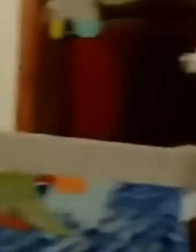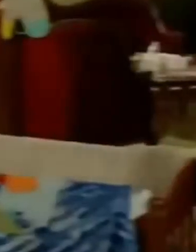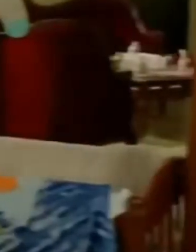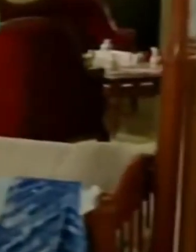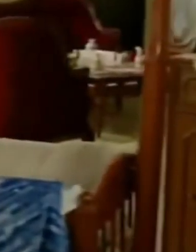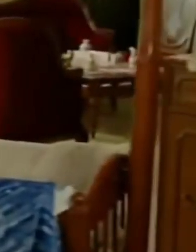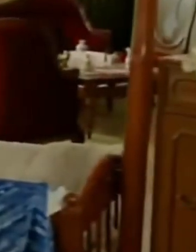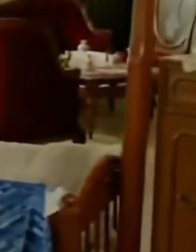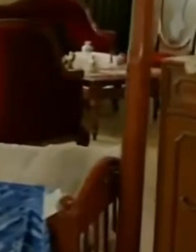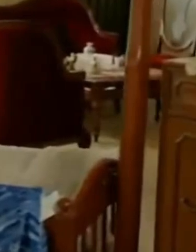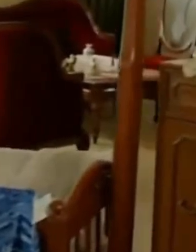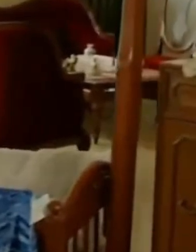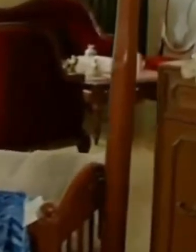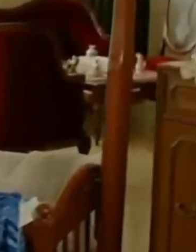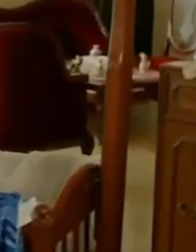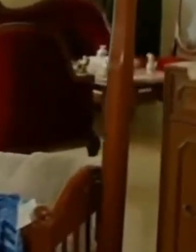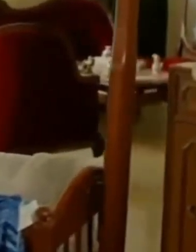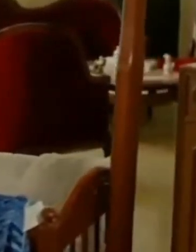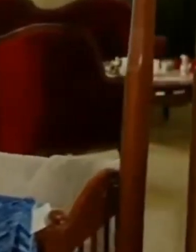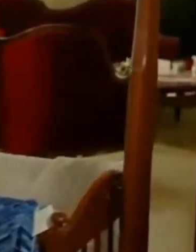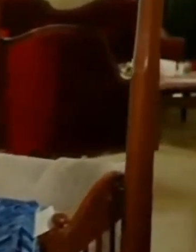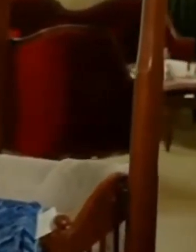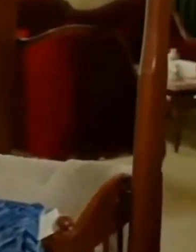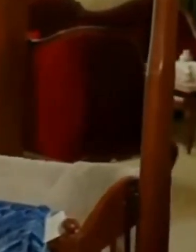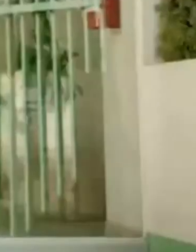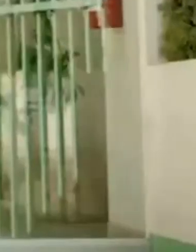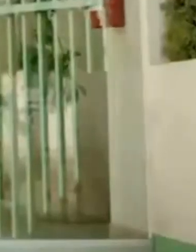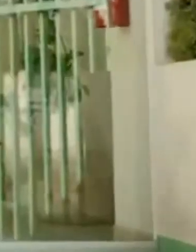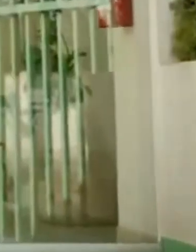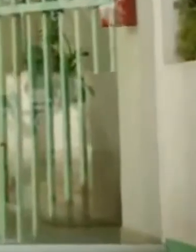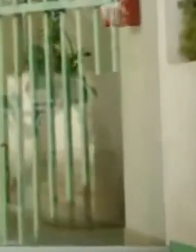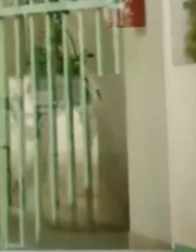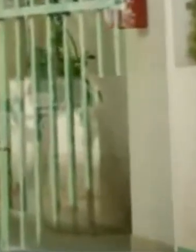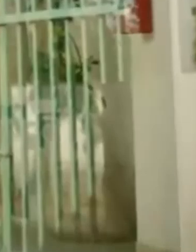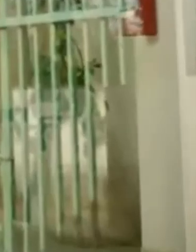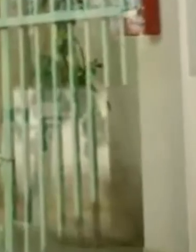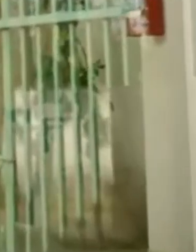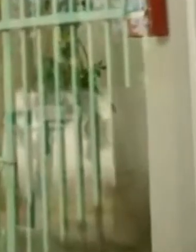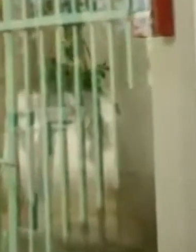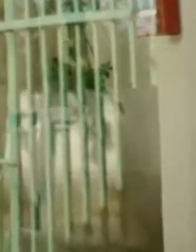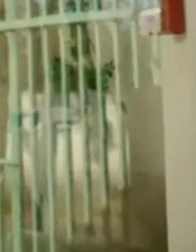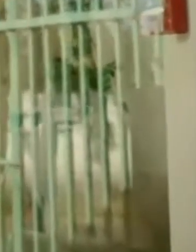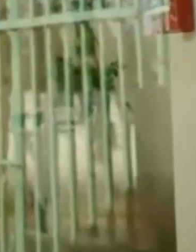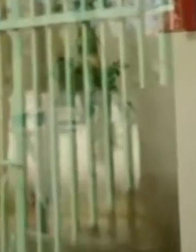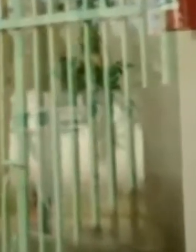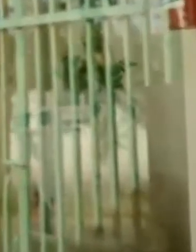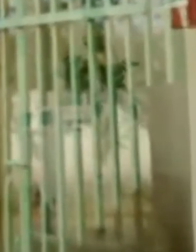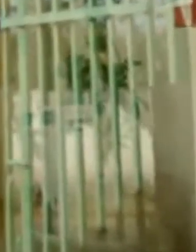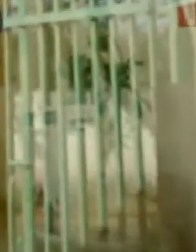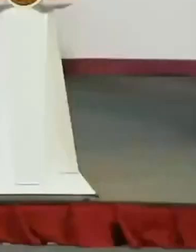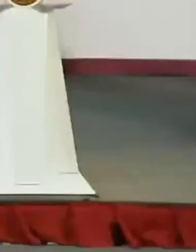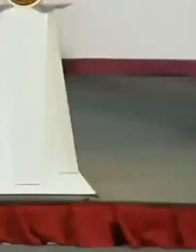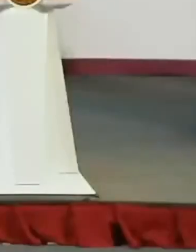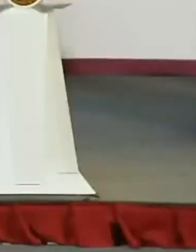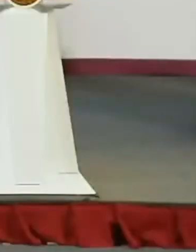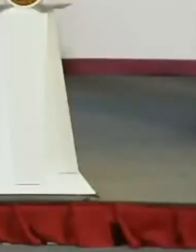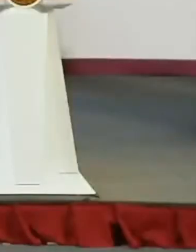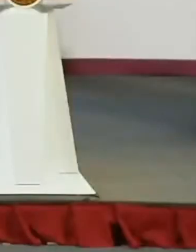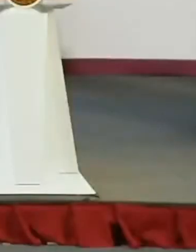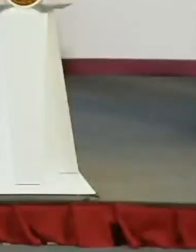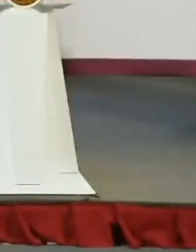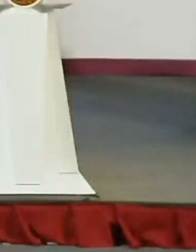años. Y niños y niños de 6 a 59 meses. Ven a cualquier unidad de salud o centro hospitalario y aplica a las juntas.